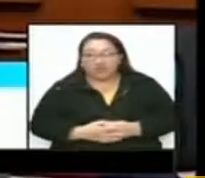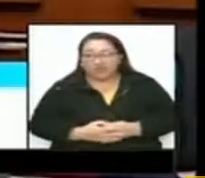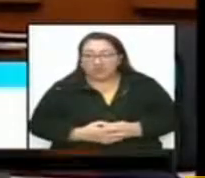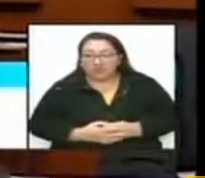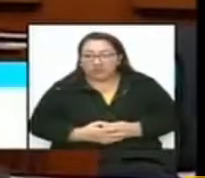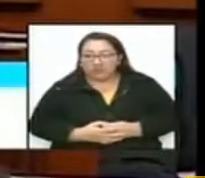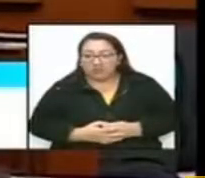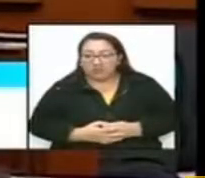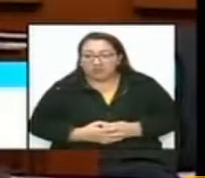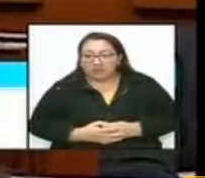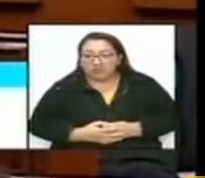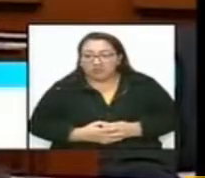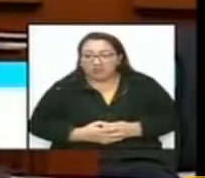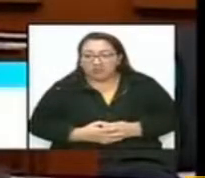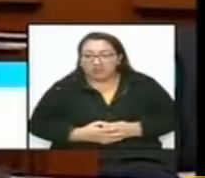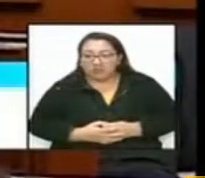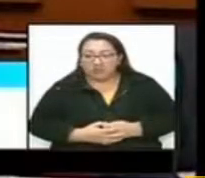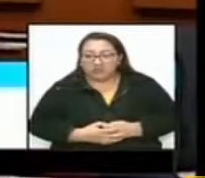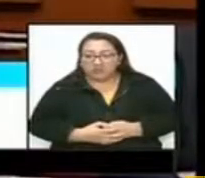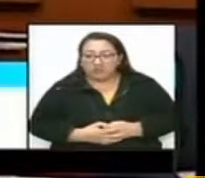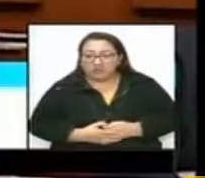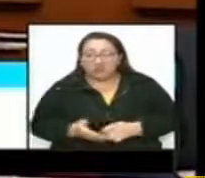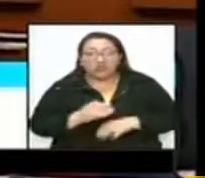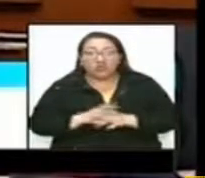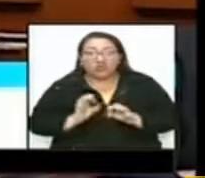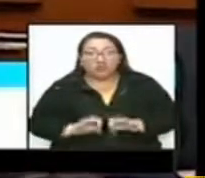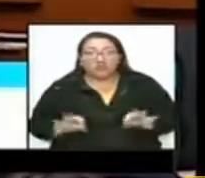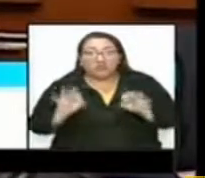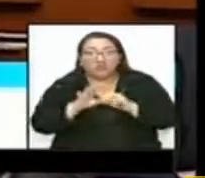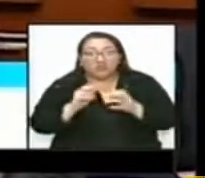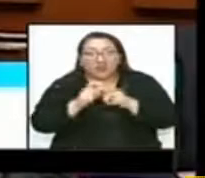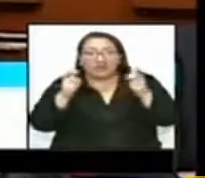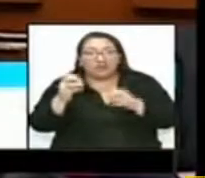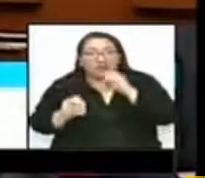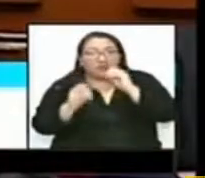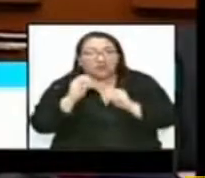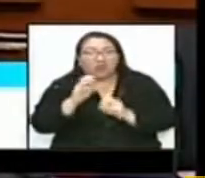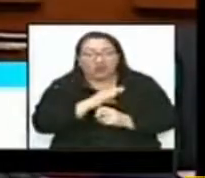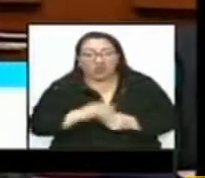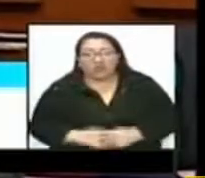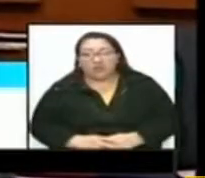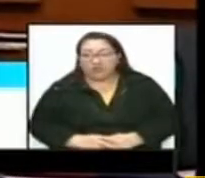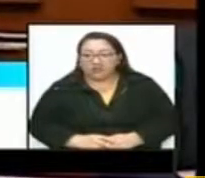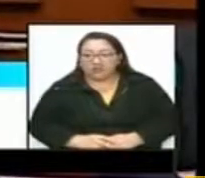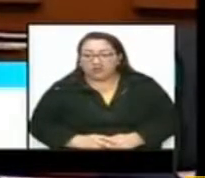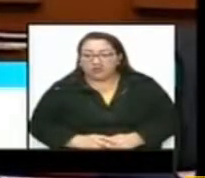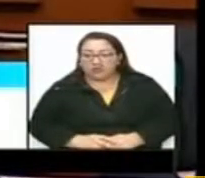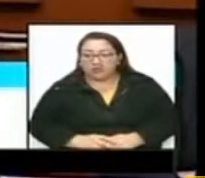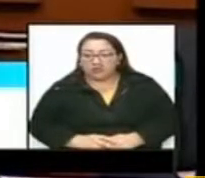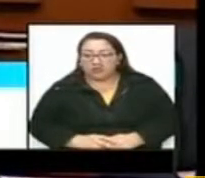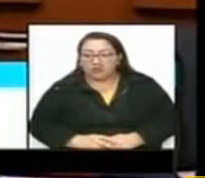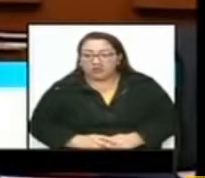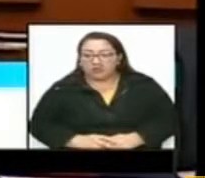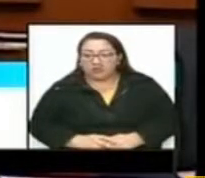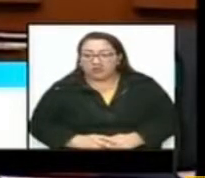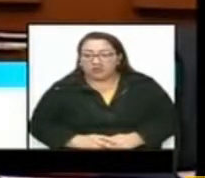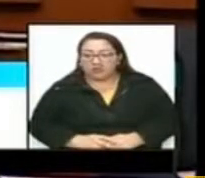una palabra en este gobierno sobre lo que es un elemento sustantivo la gran reforma del estado la gran reforma